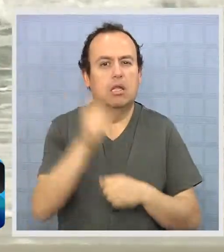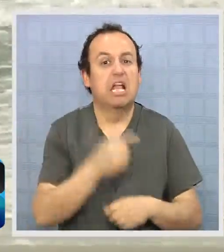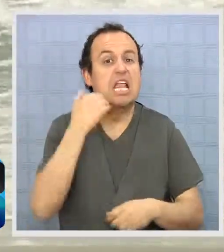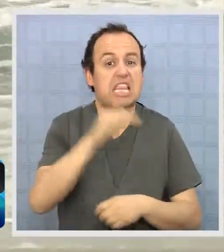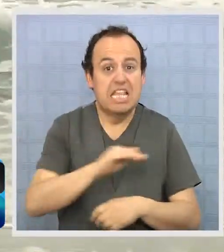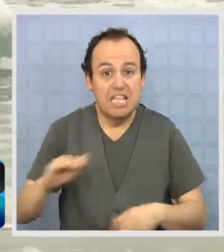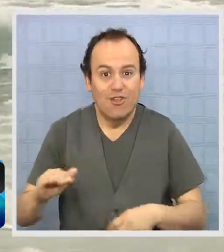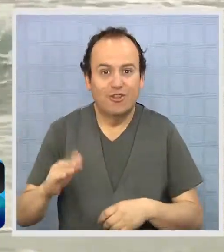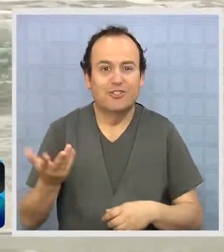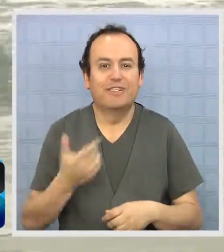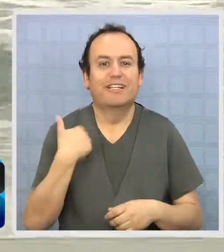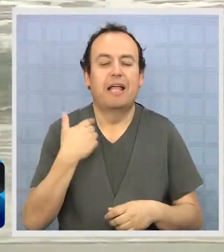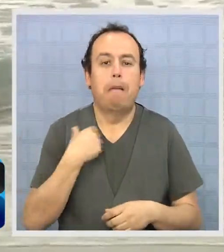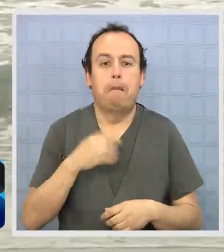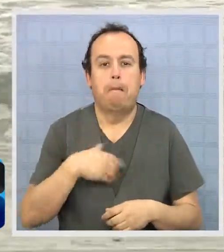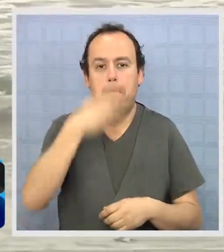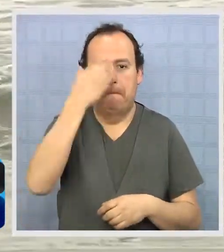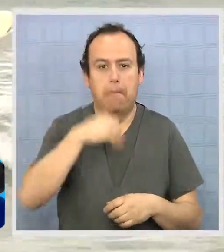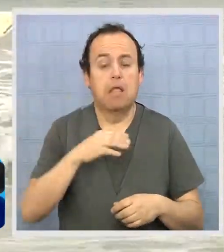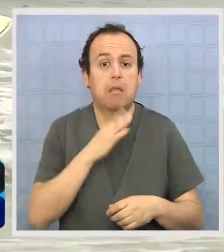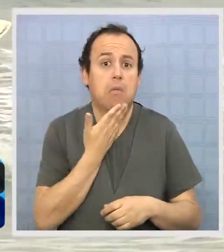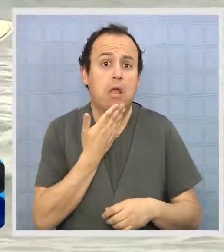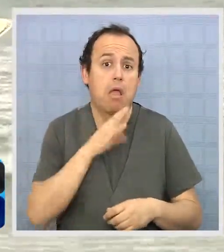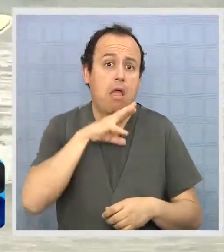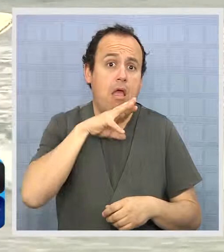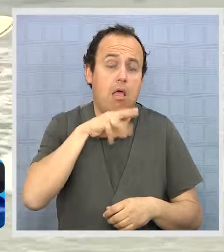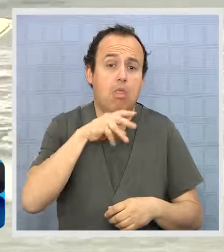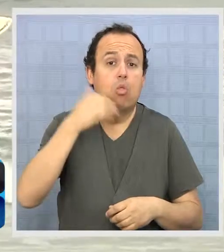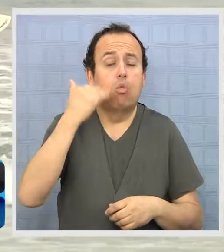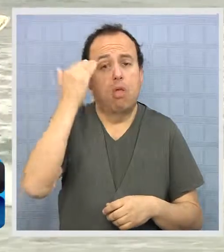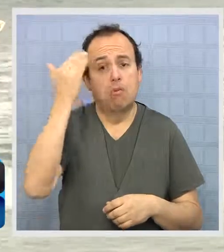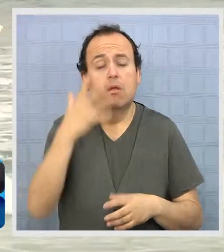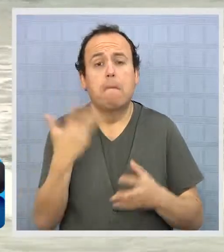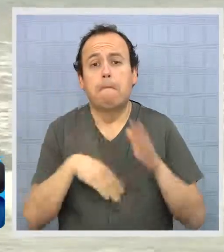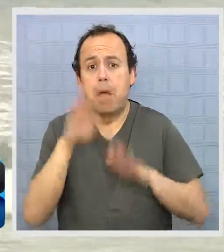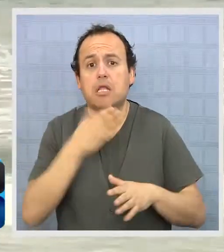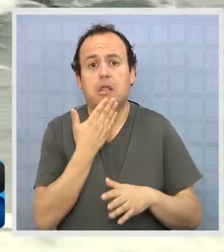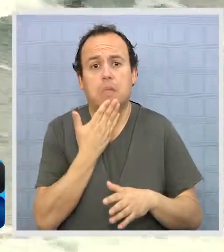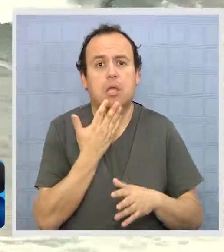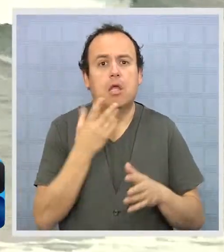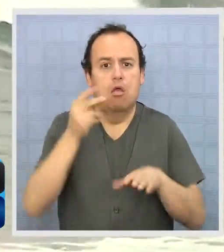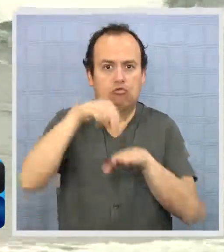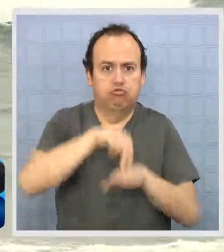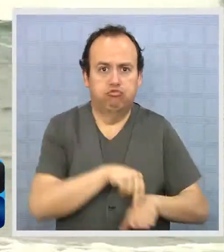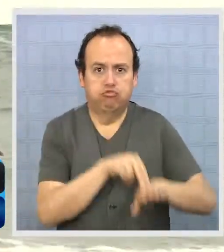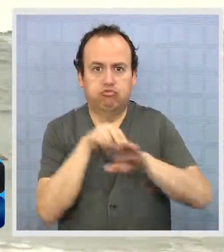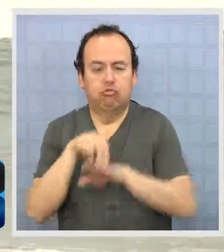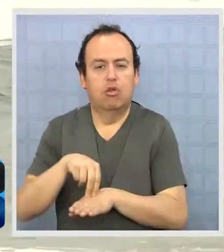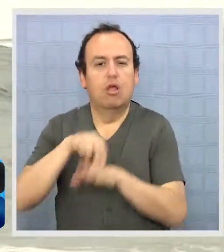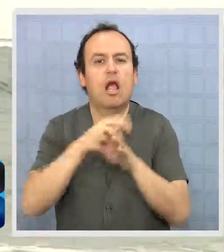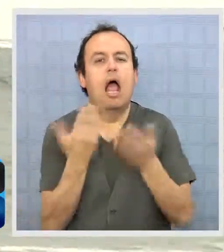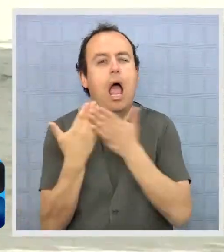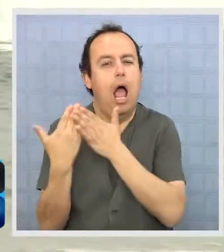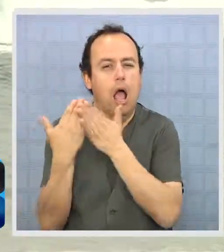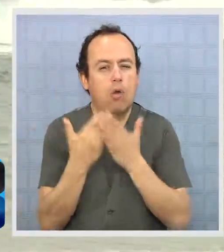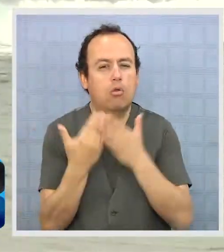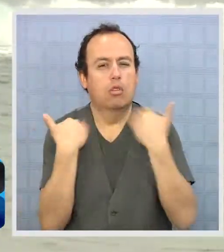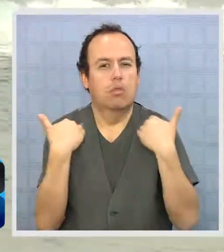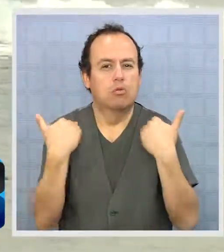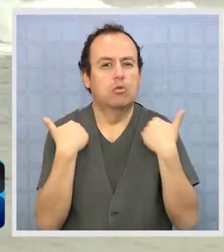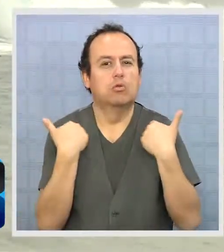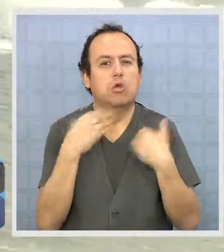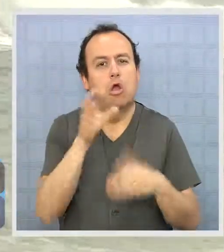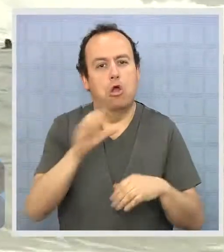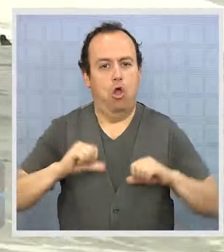niños pequeños y personas de la tercera edad surfeando sin embargo la mayoría de los alumnos y deportistas son